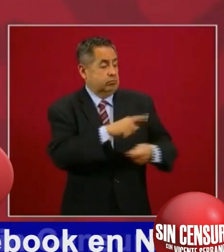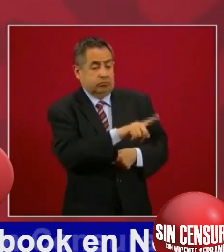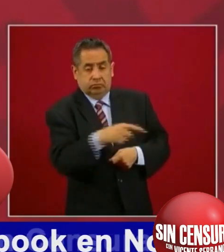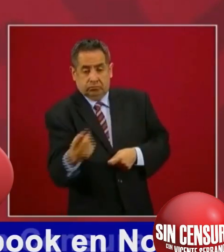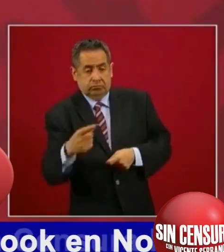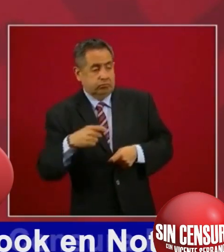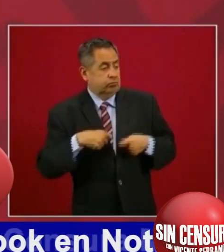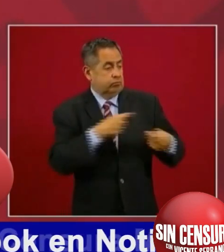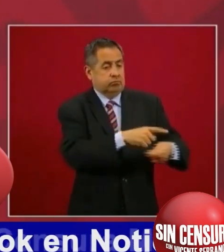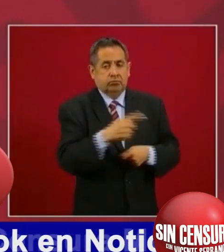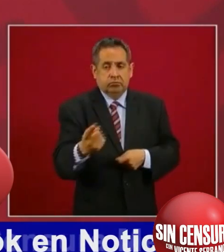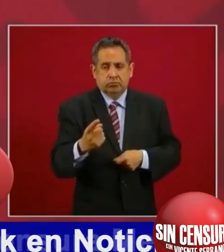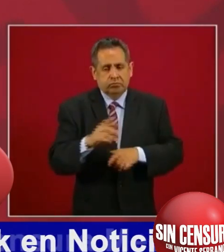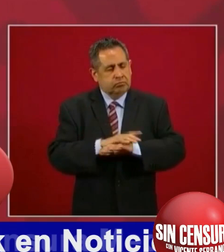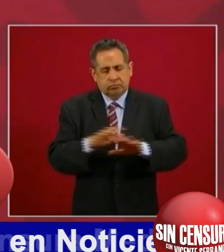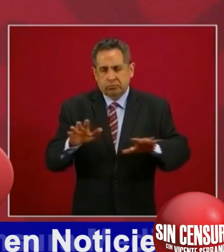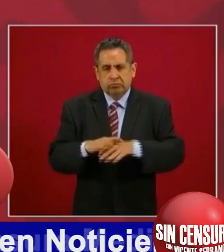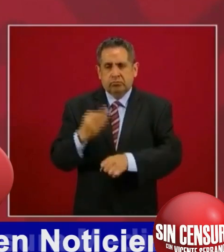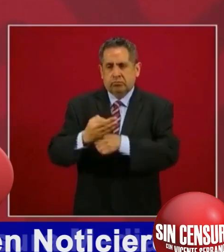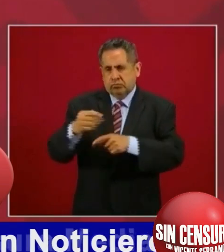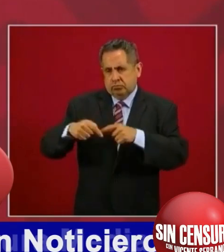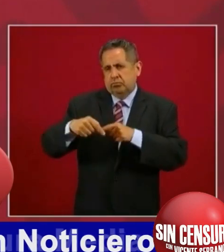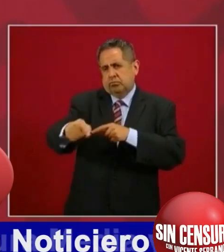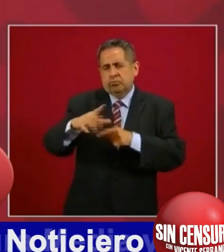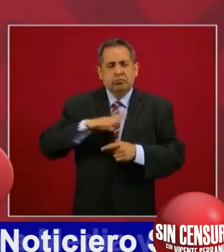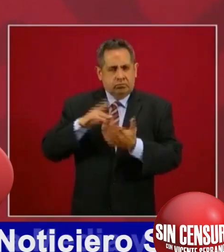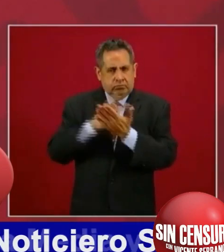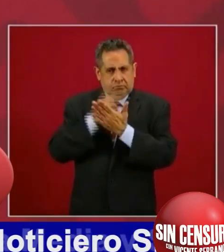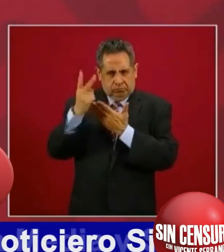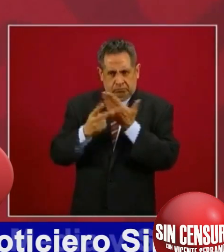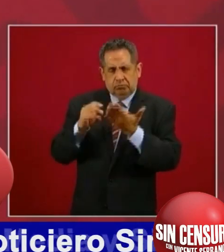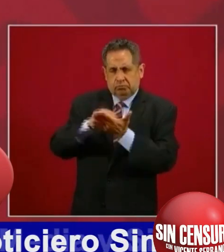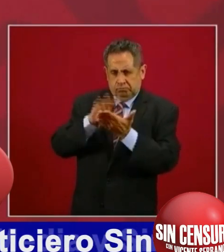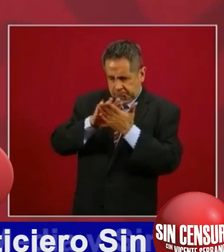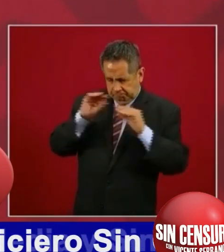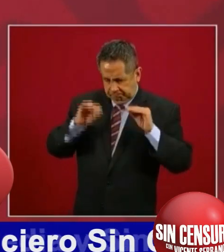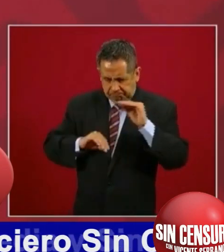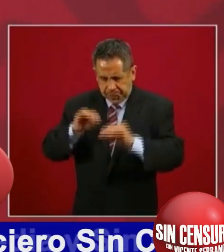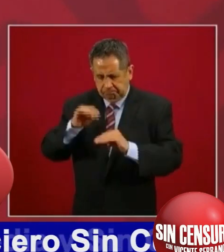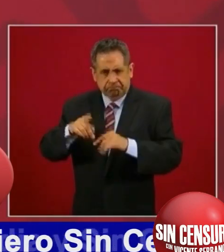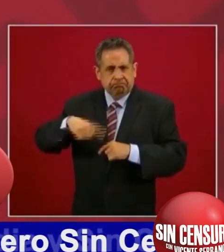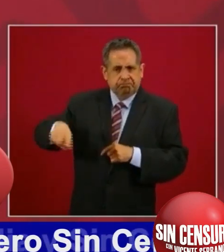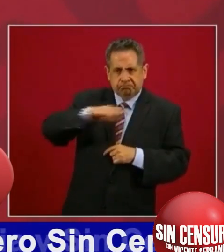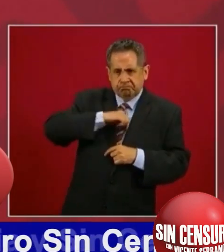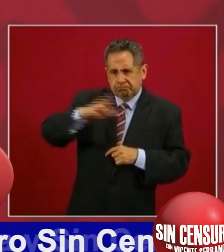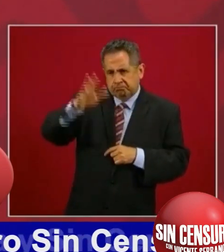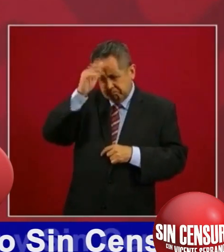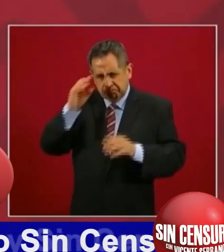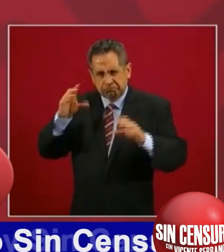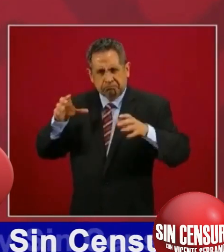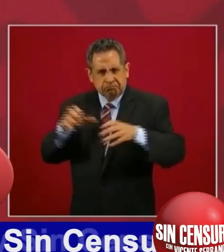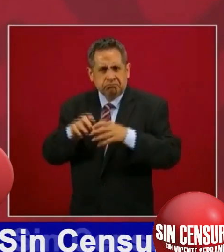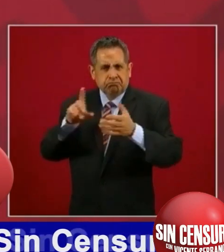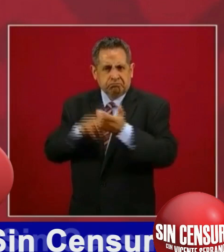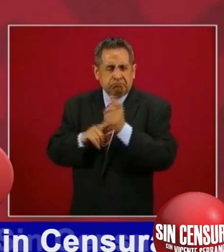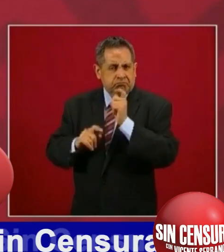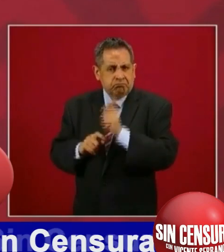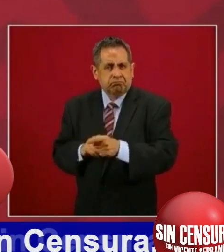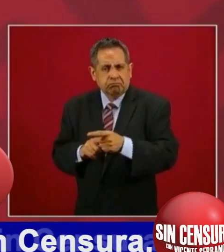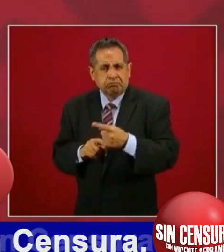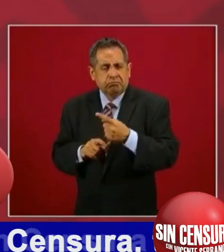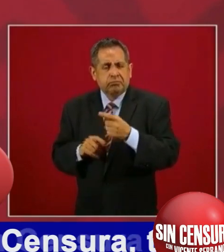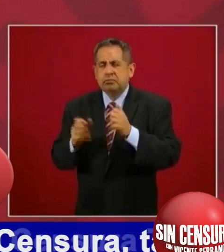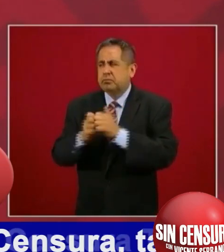en esta legislatura. Ya está incluso un proyecto, se está buscando un acuerdo en general